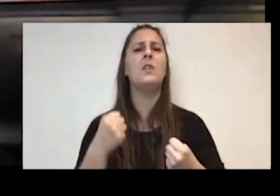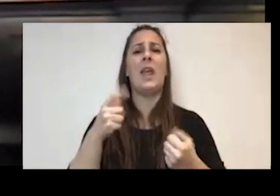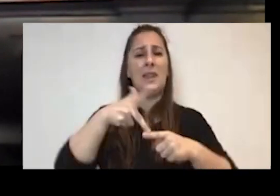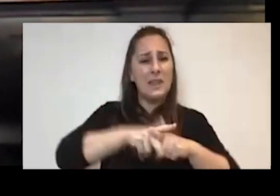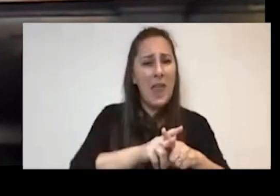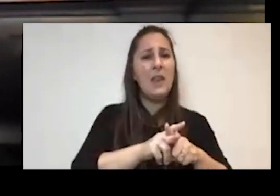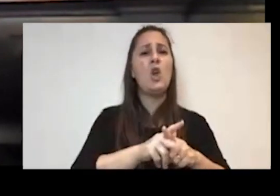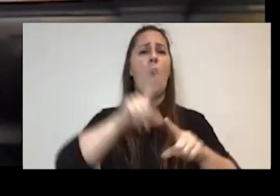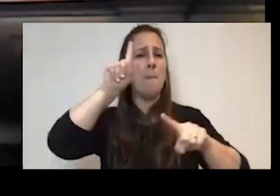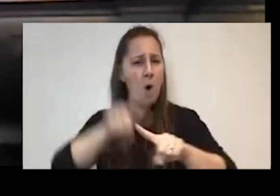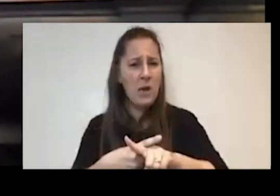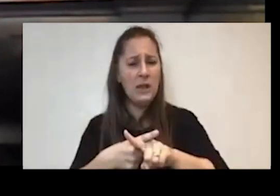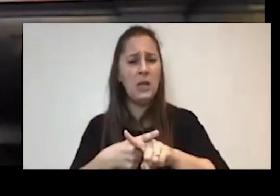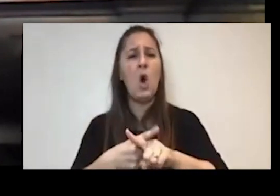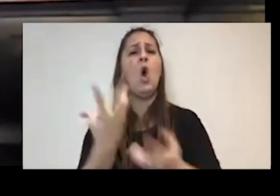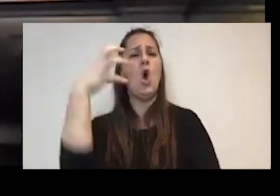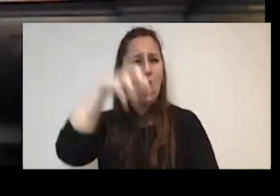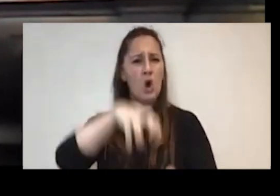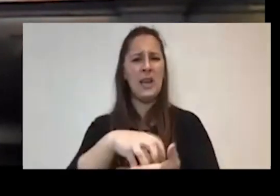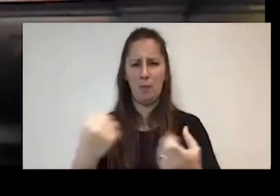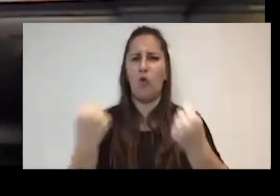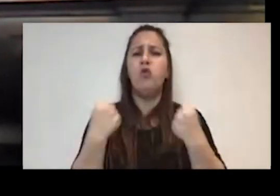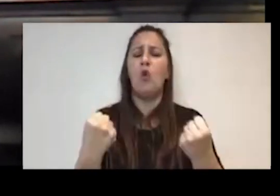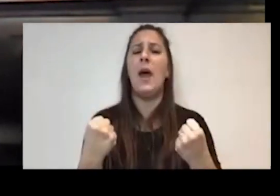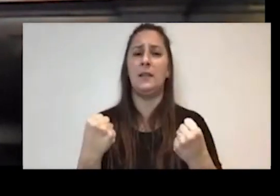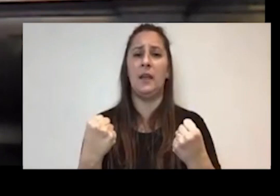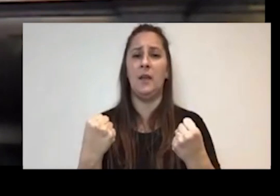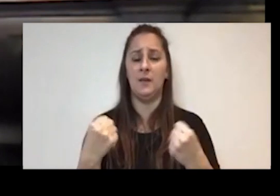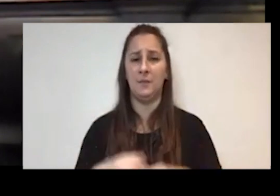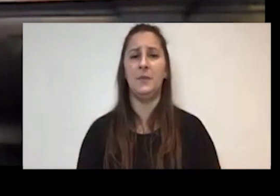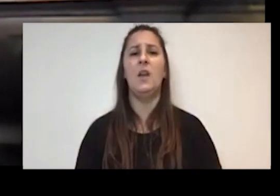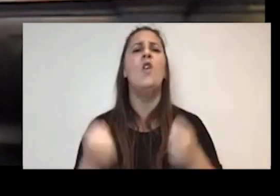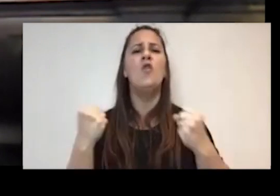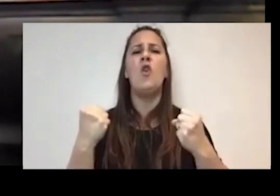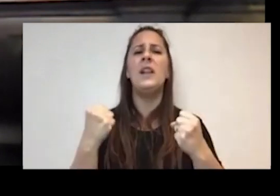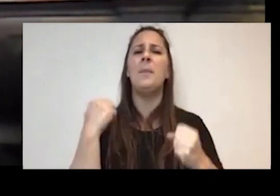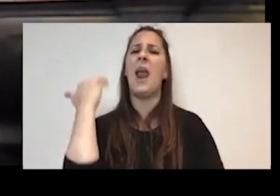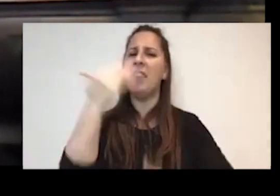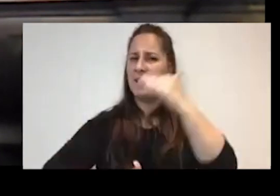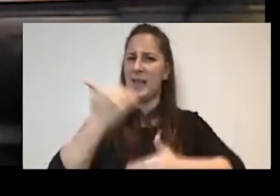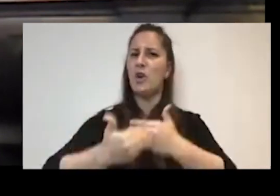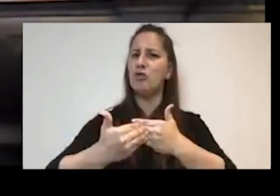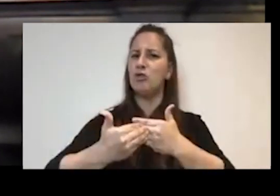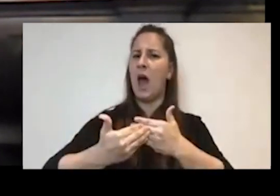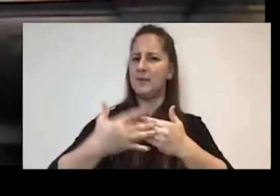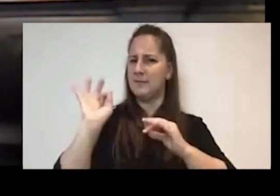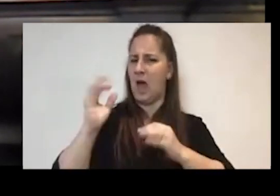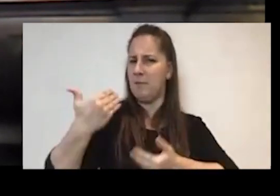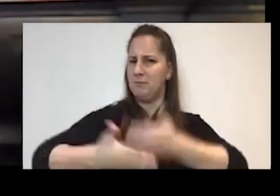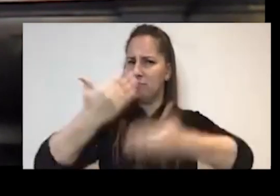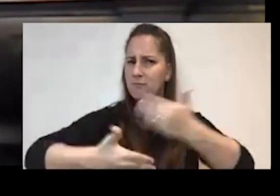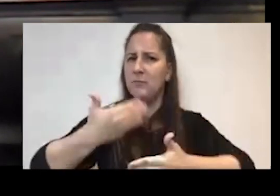lo técnico y desde lo político sea sólido para desarrollar sus propias competencias y sólido